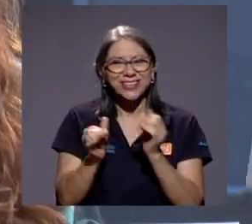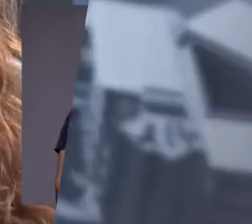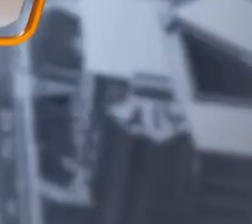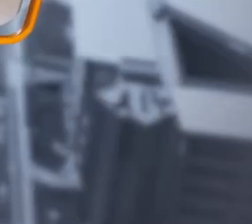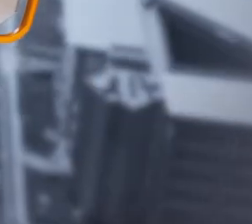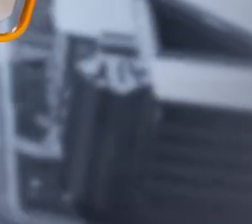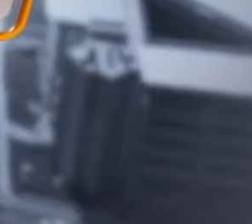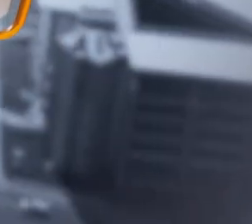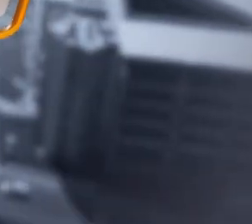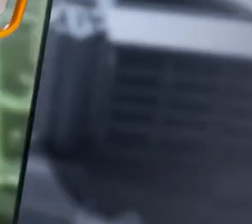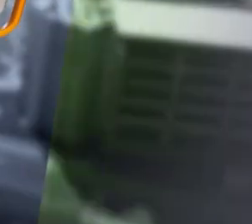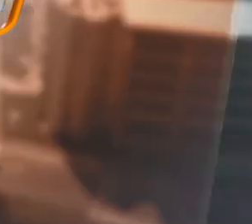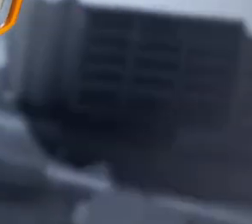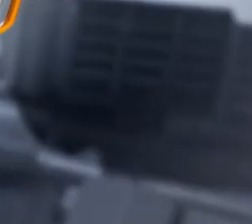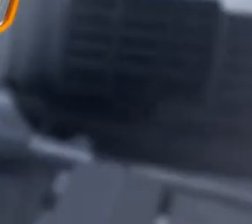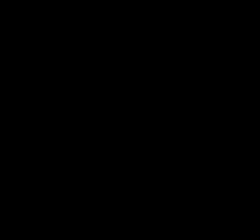gracias y excelente